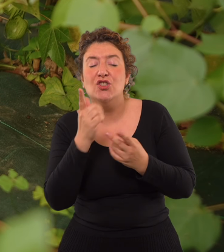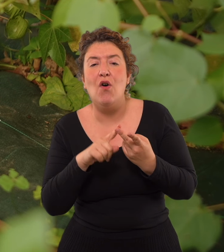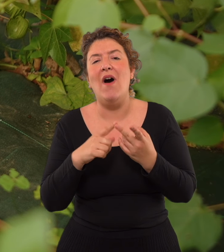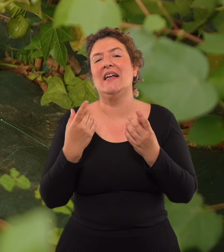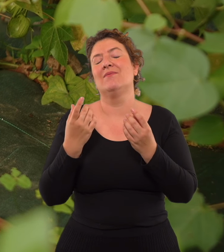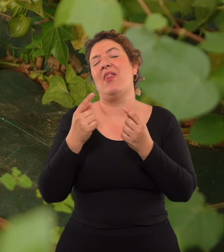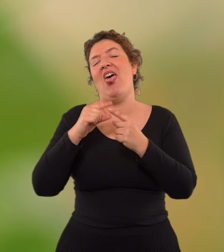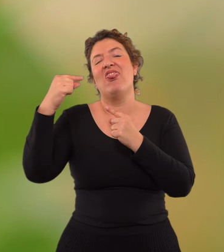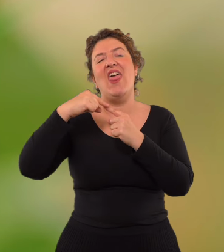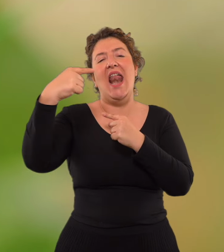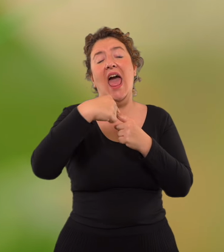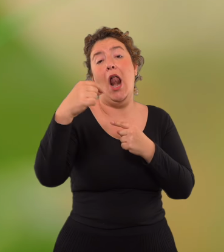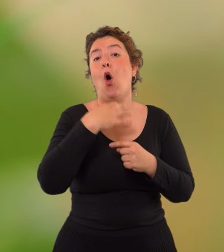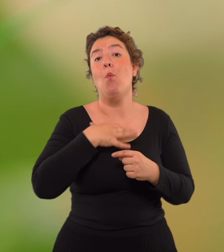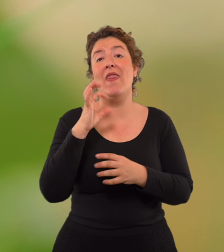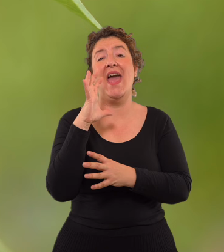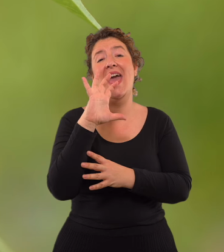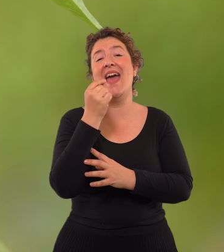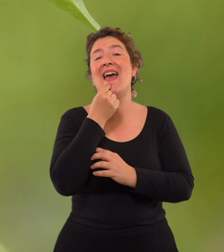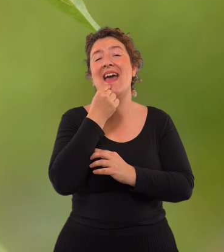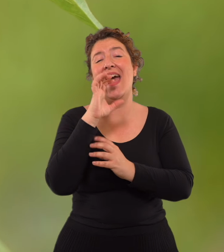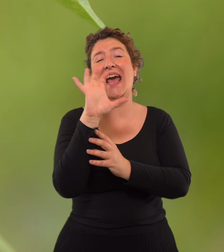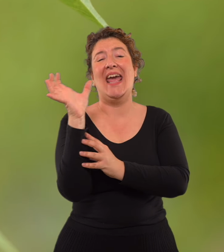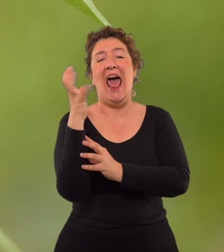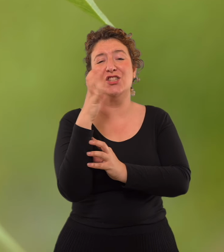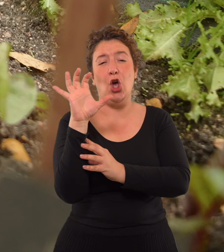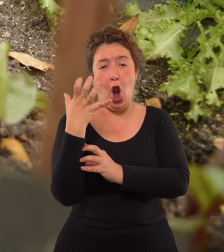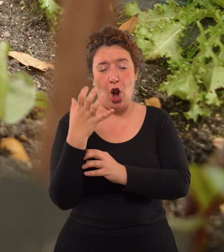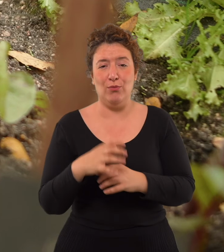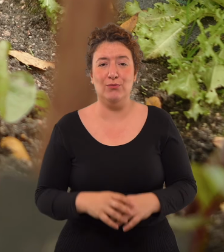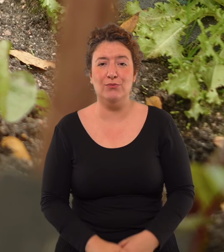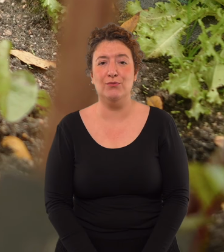alcachofa, cereales o girasoles.